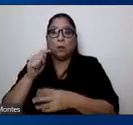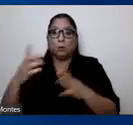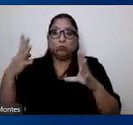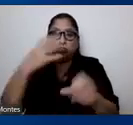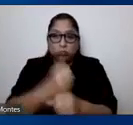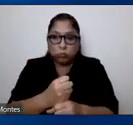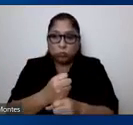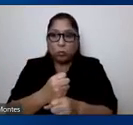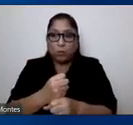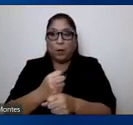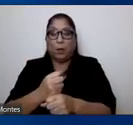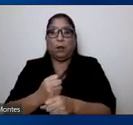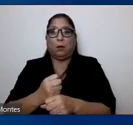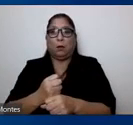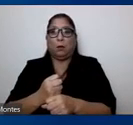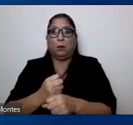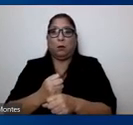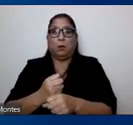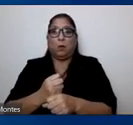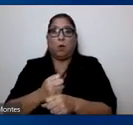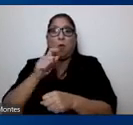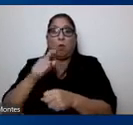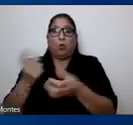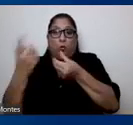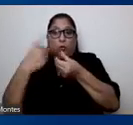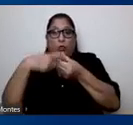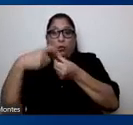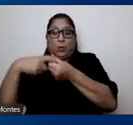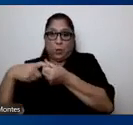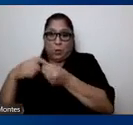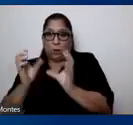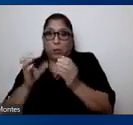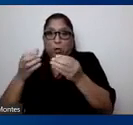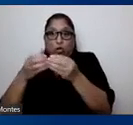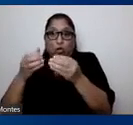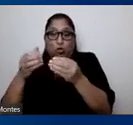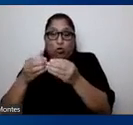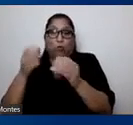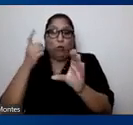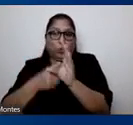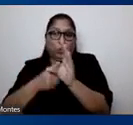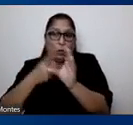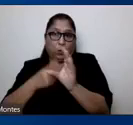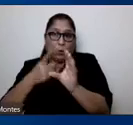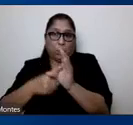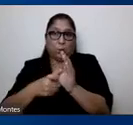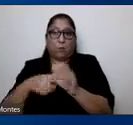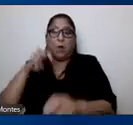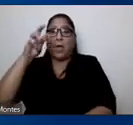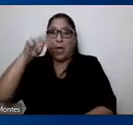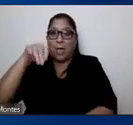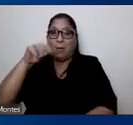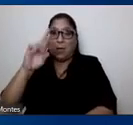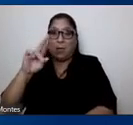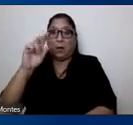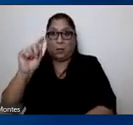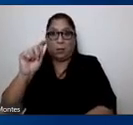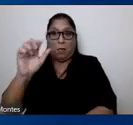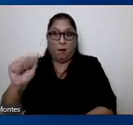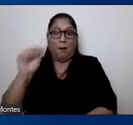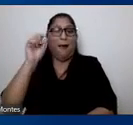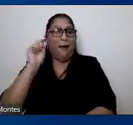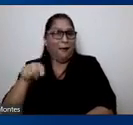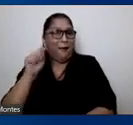por los miembros del grupo subversivo terrorista, el MRTA. Este grupo